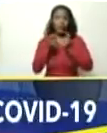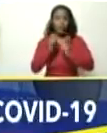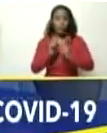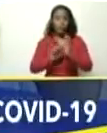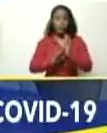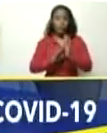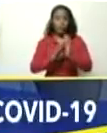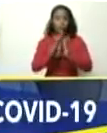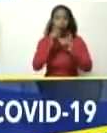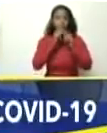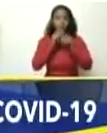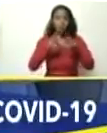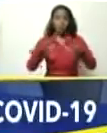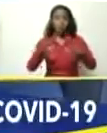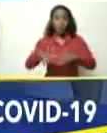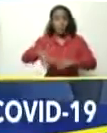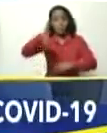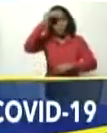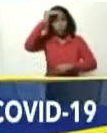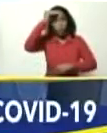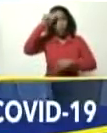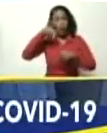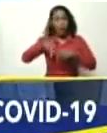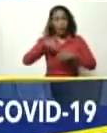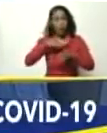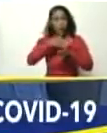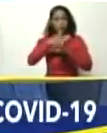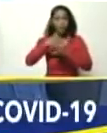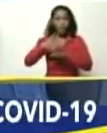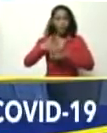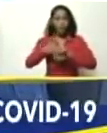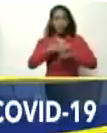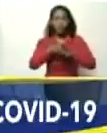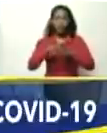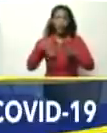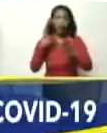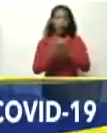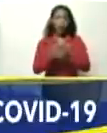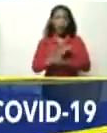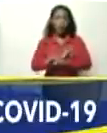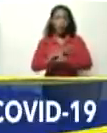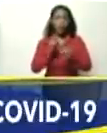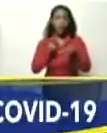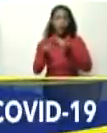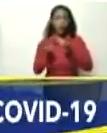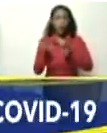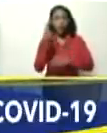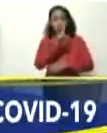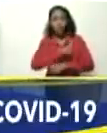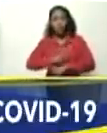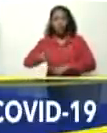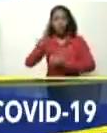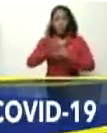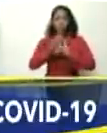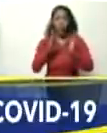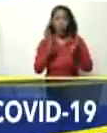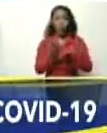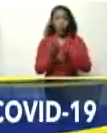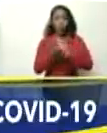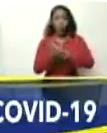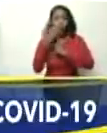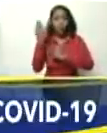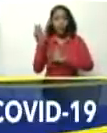inhibir la replicación y aprendemos esta convivencia hasta que se controle la circulación a nivel mundial.